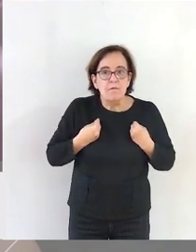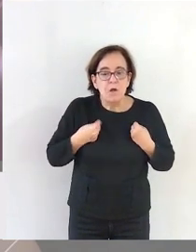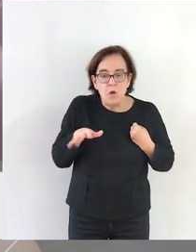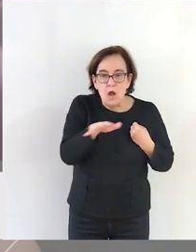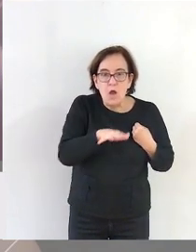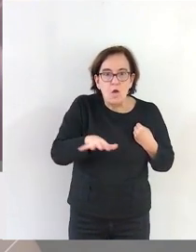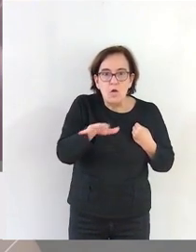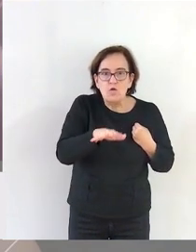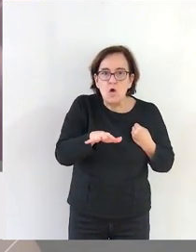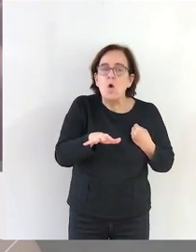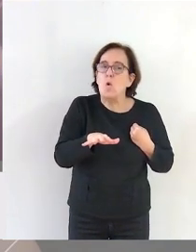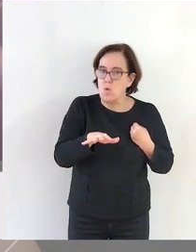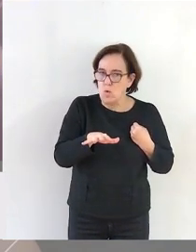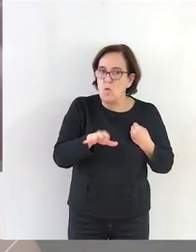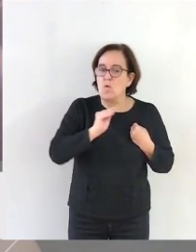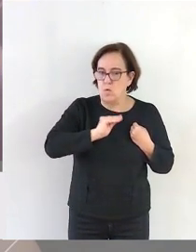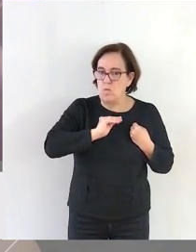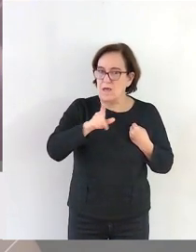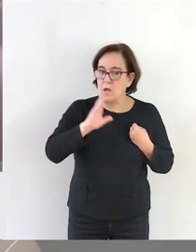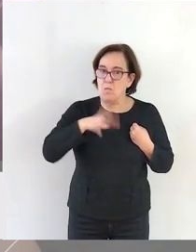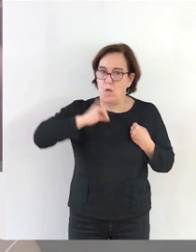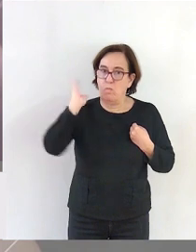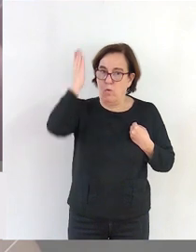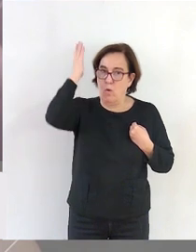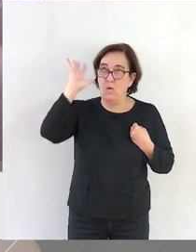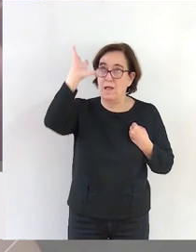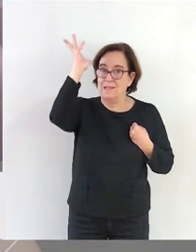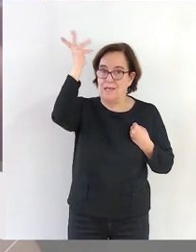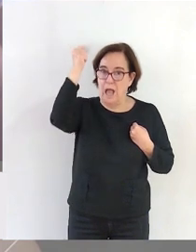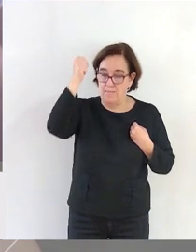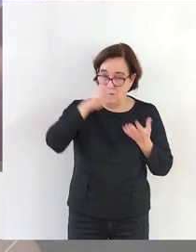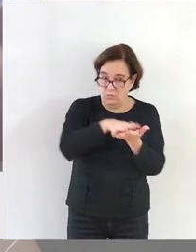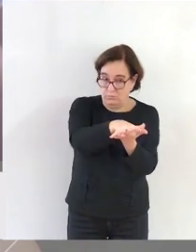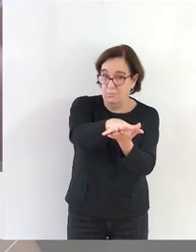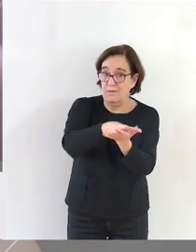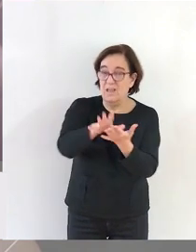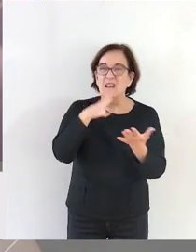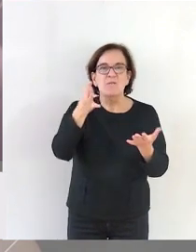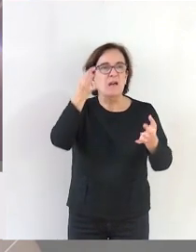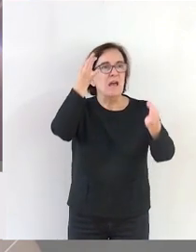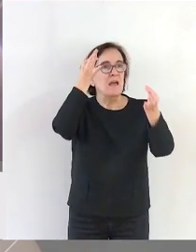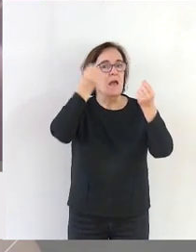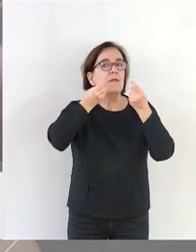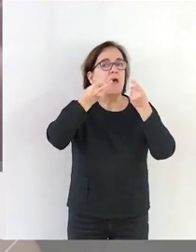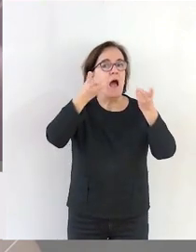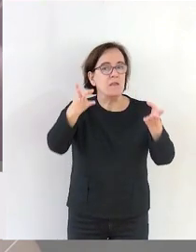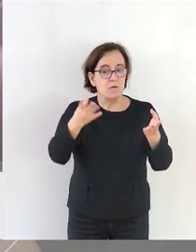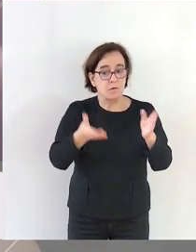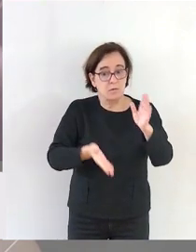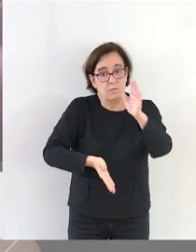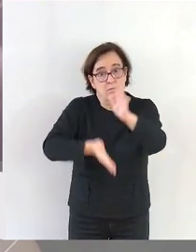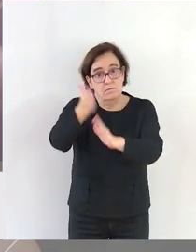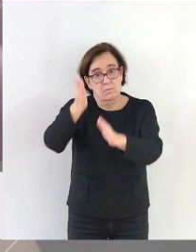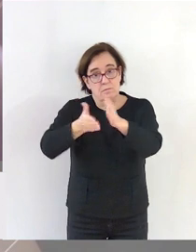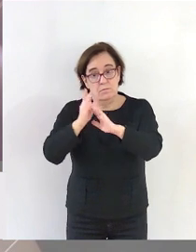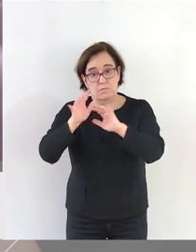zonas muy expuestas al cambio climático Y tenemos tenemos datos de de que estos desplazamientos